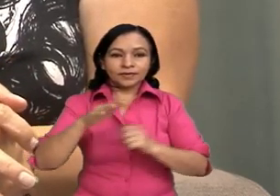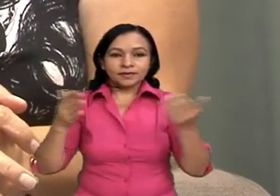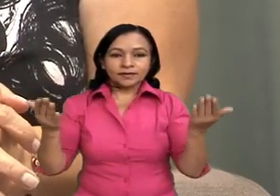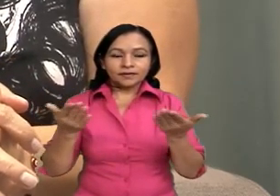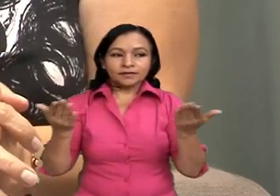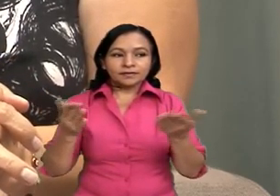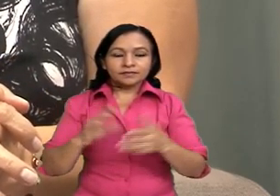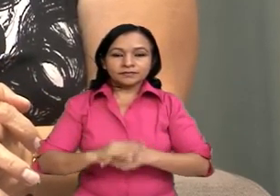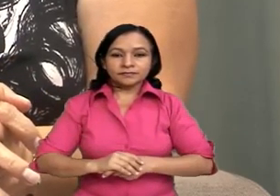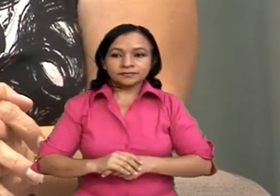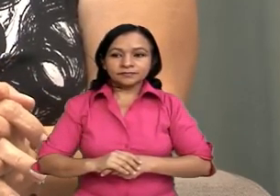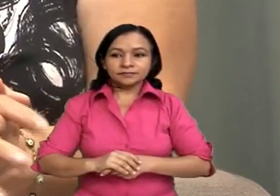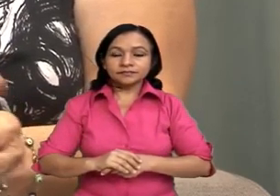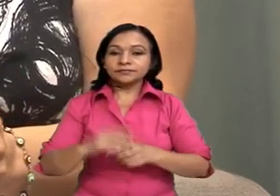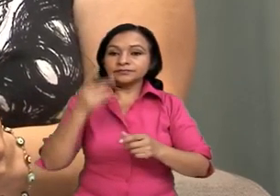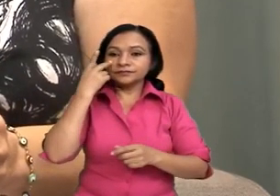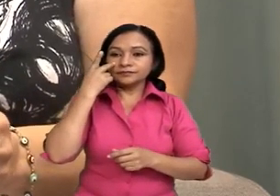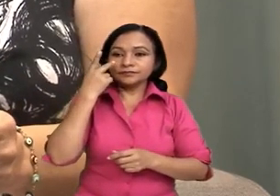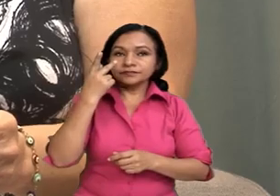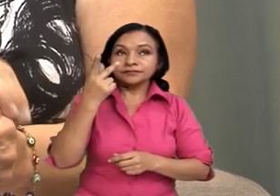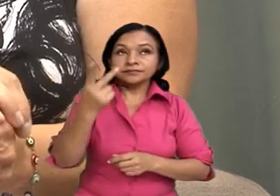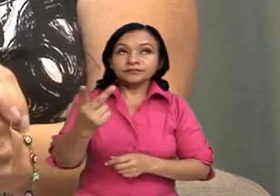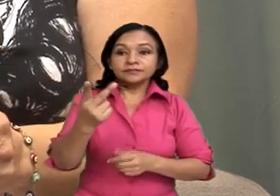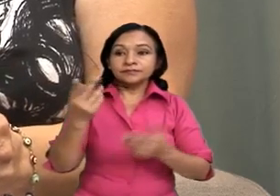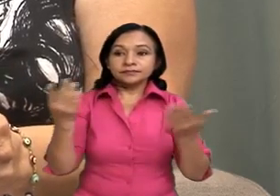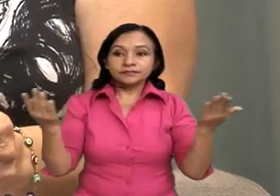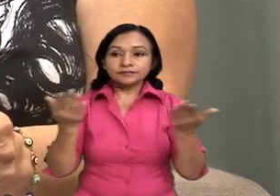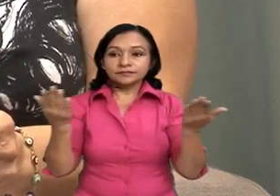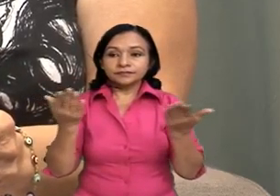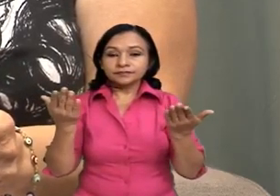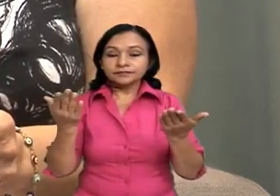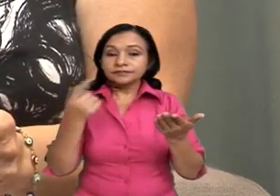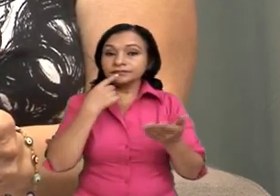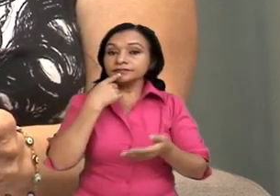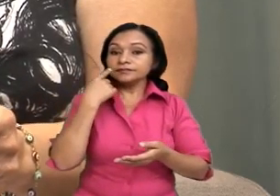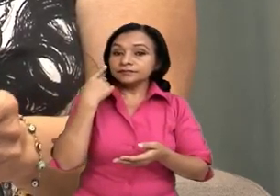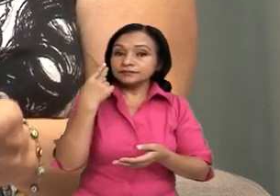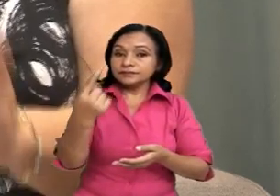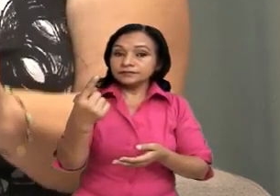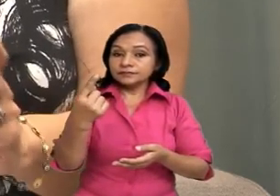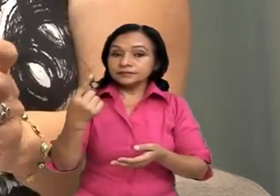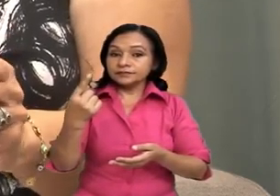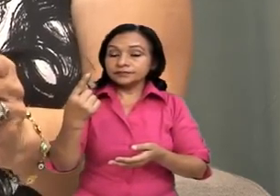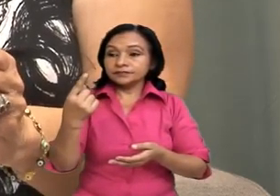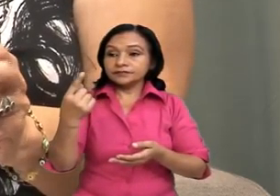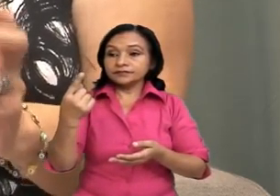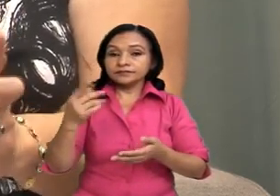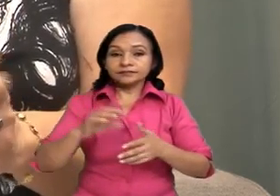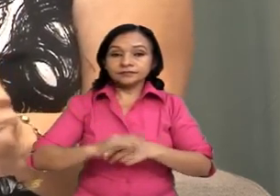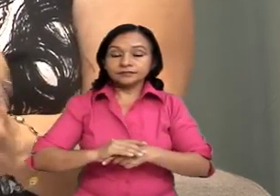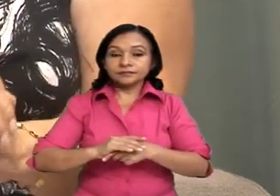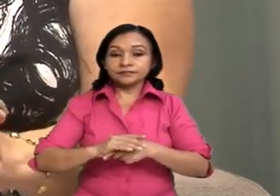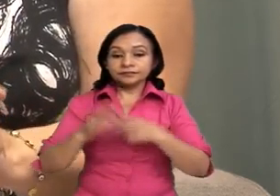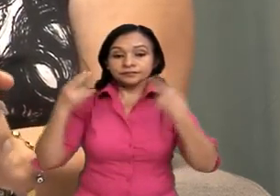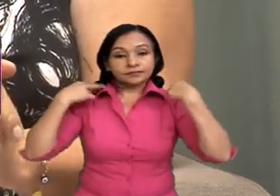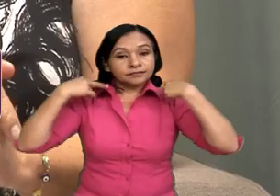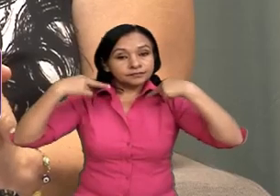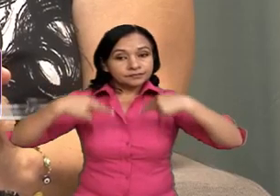que su visión ha sido solamente marcar división entre el ser